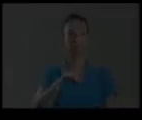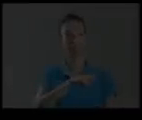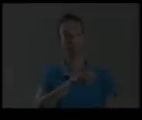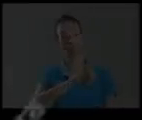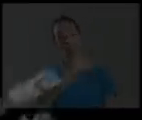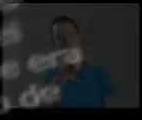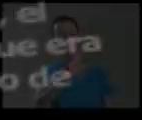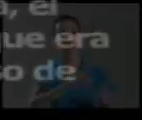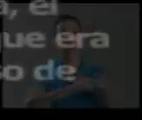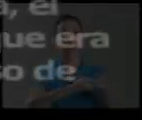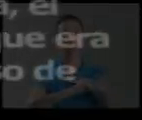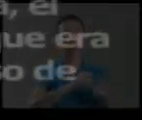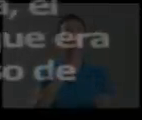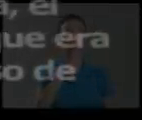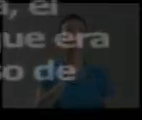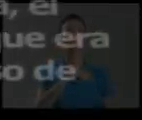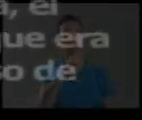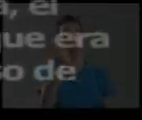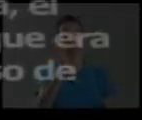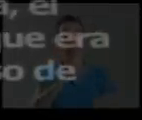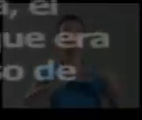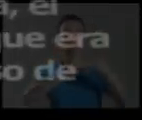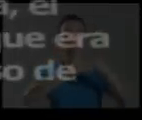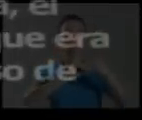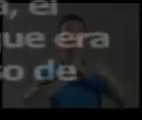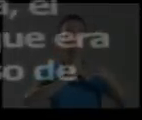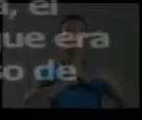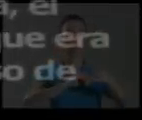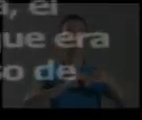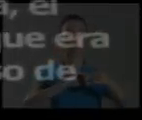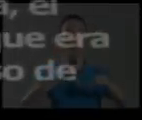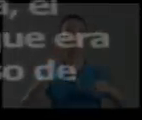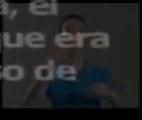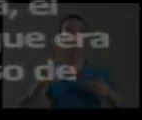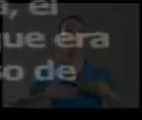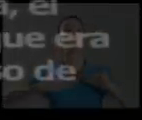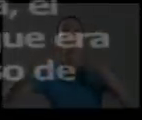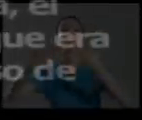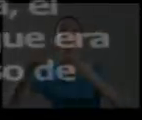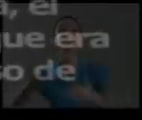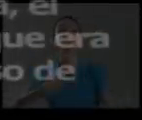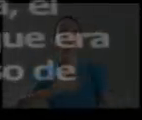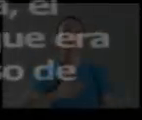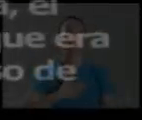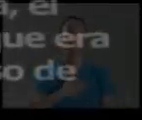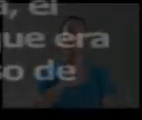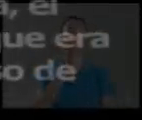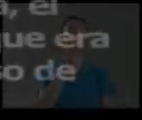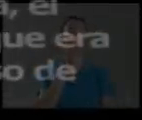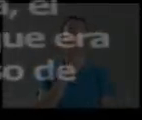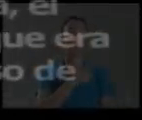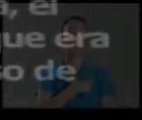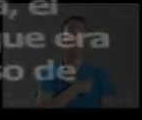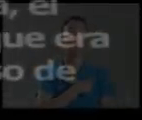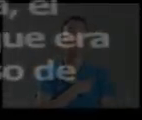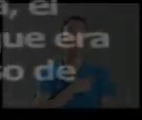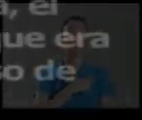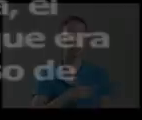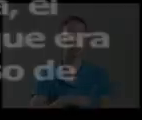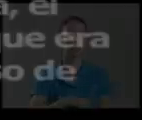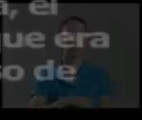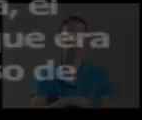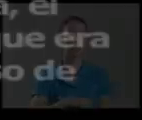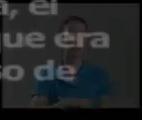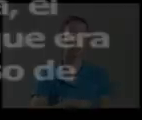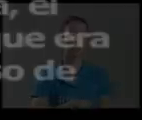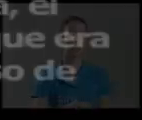Temeroso de Dios más que muchos. A ellos les ordené. Ahora, esta es la Biblia Siglo de Oro, perdón. Y la otra, que